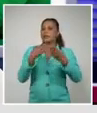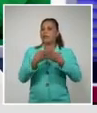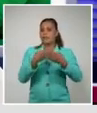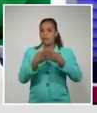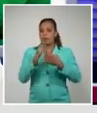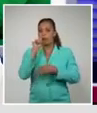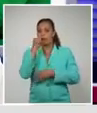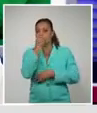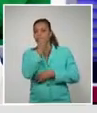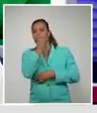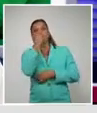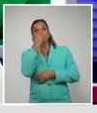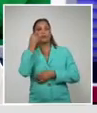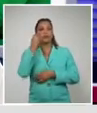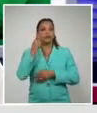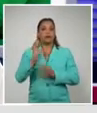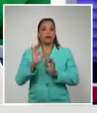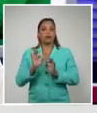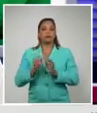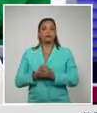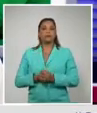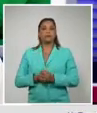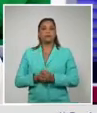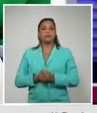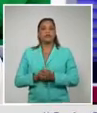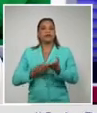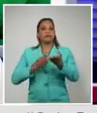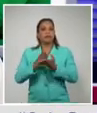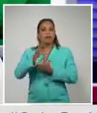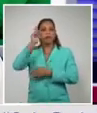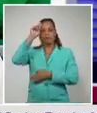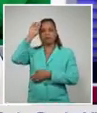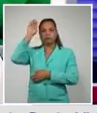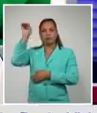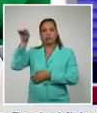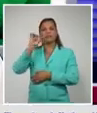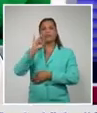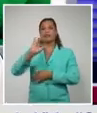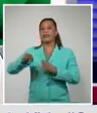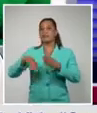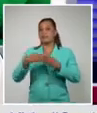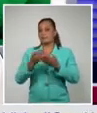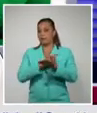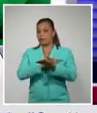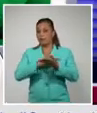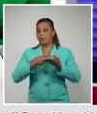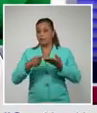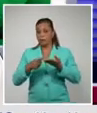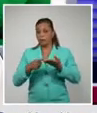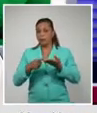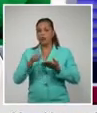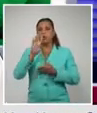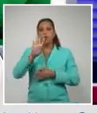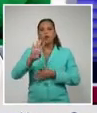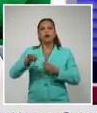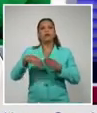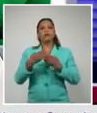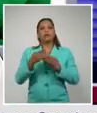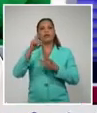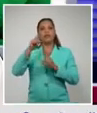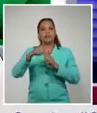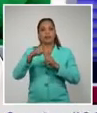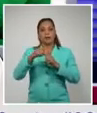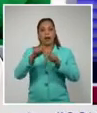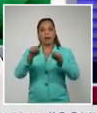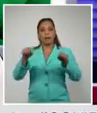realizó, se mantuvo ingresado durante 7 días, 4 de ellos en terapia intensiva,